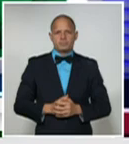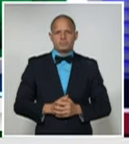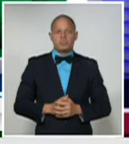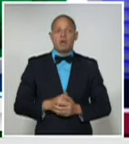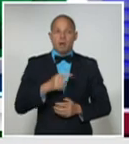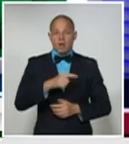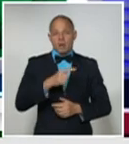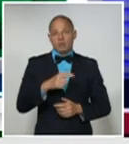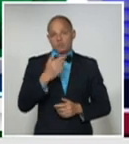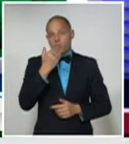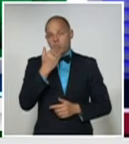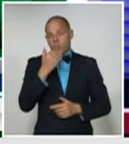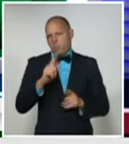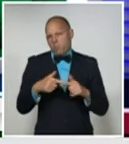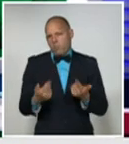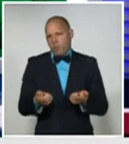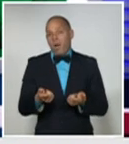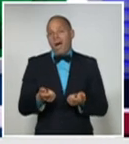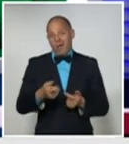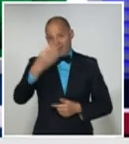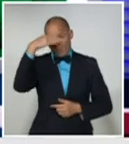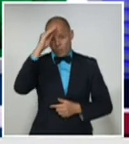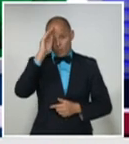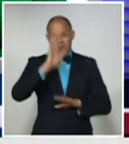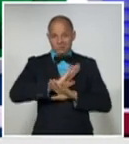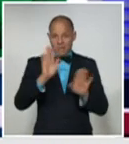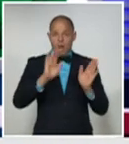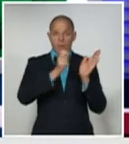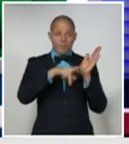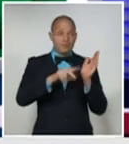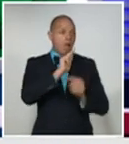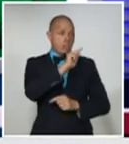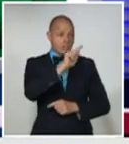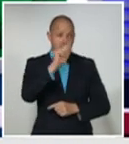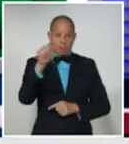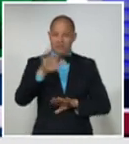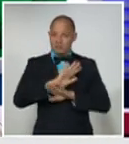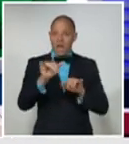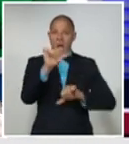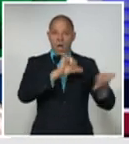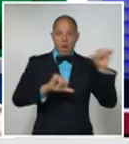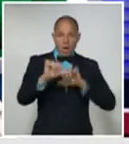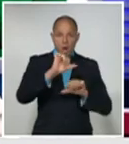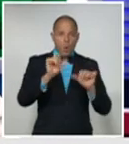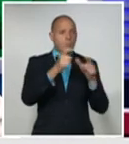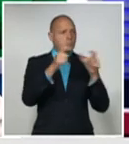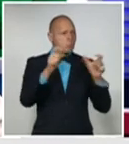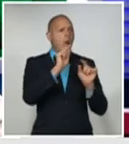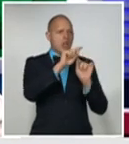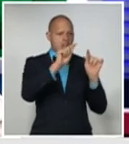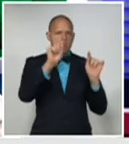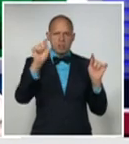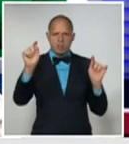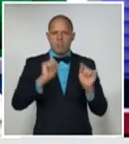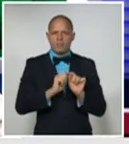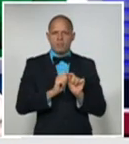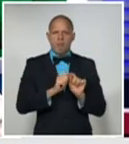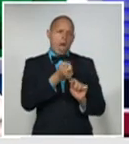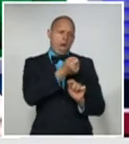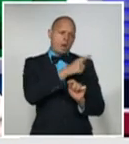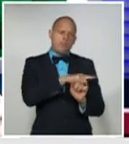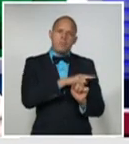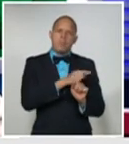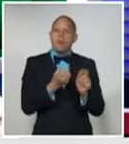23 laboratorios funcionando, algunos los más recientemente inaugurados como